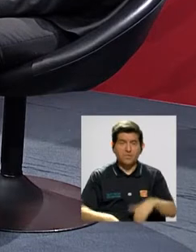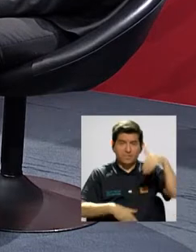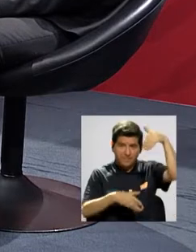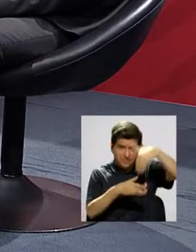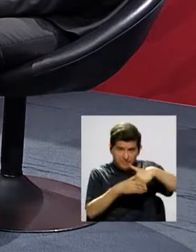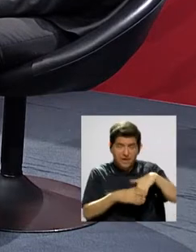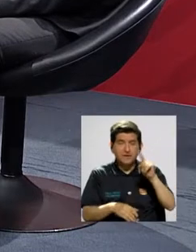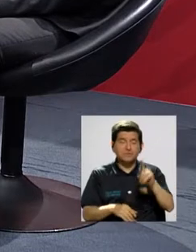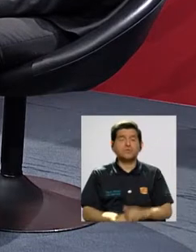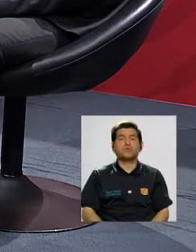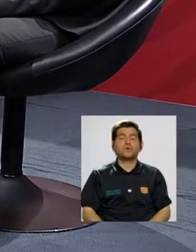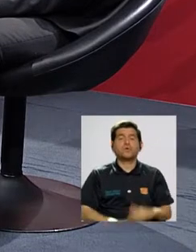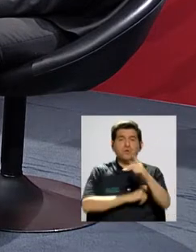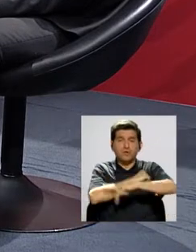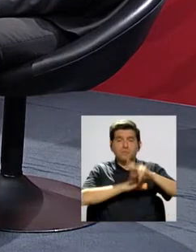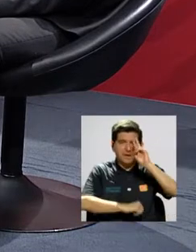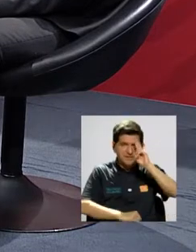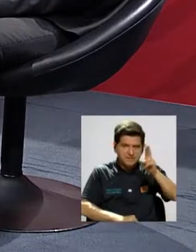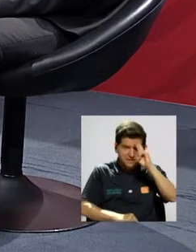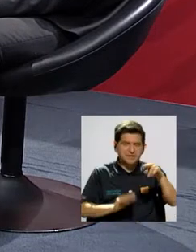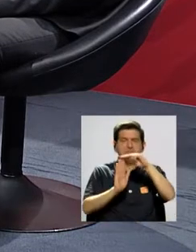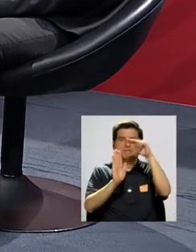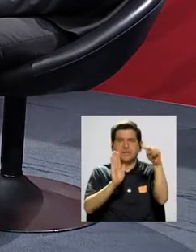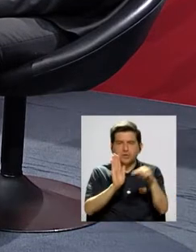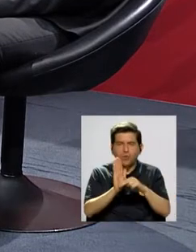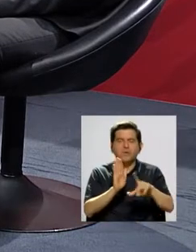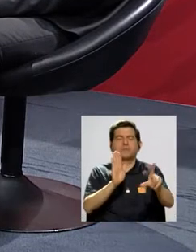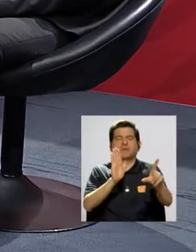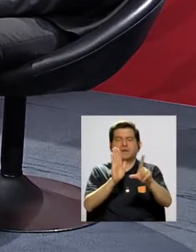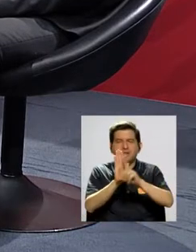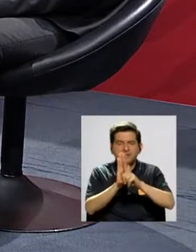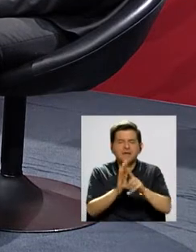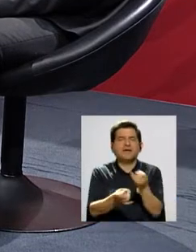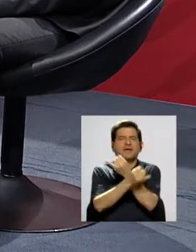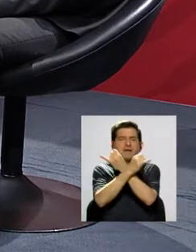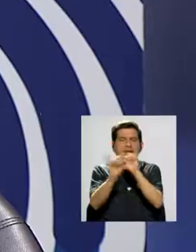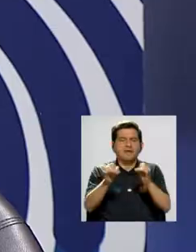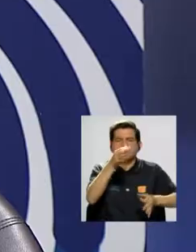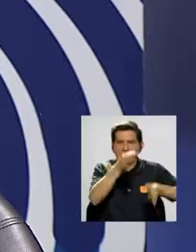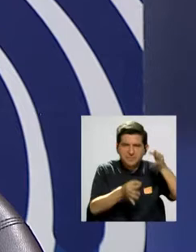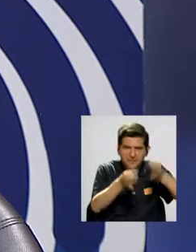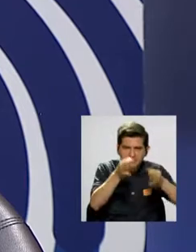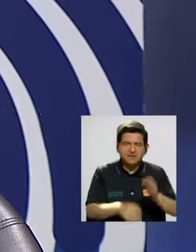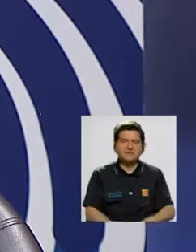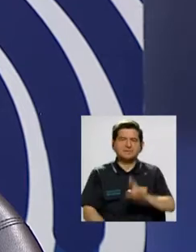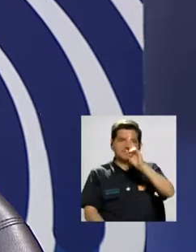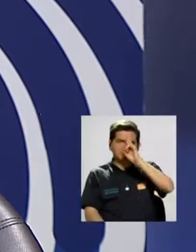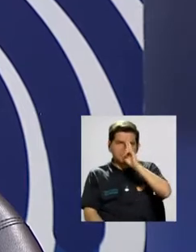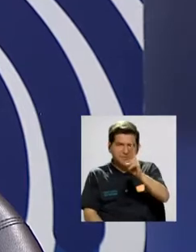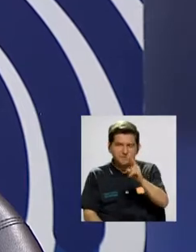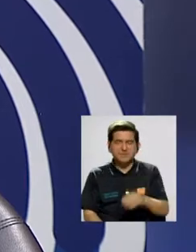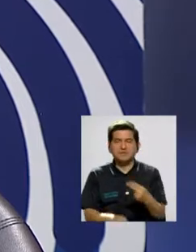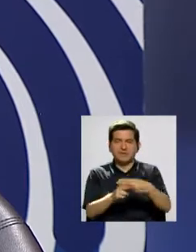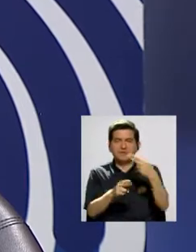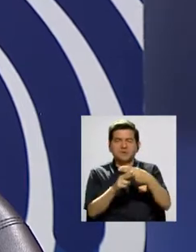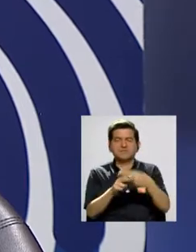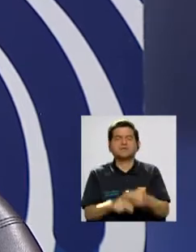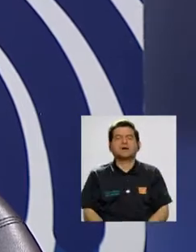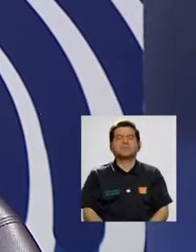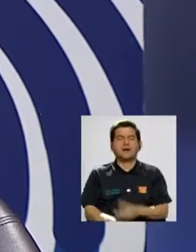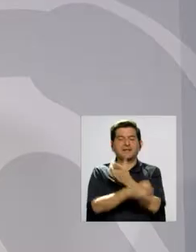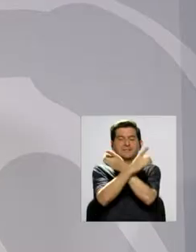de un Estado de Derecho, donde respetemos las normas, donde respetemos la independencia judicial, donde respetemos esto que se llama